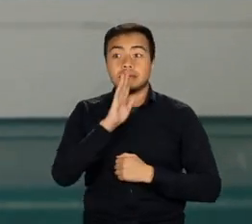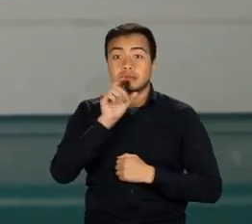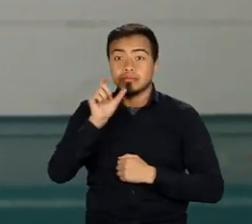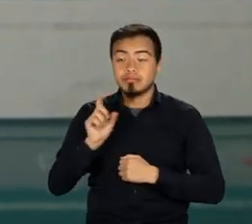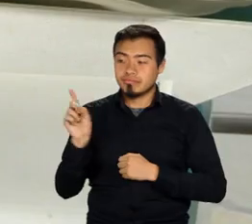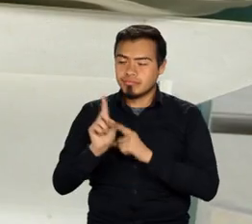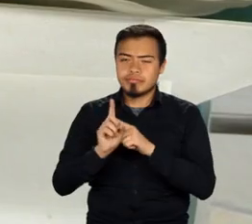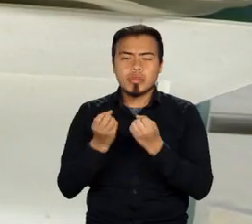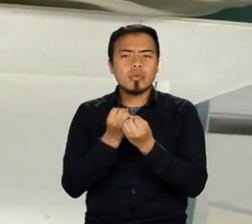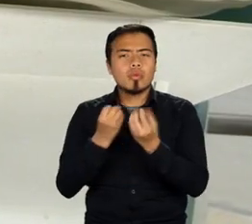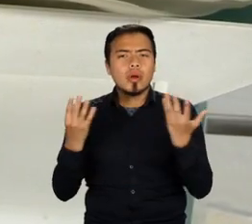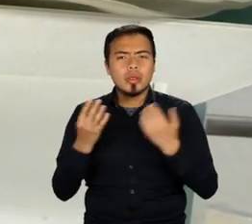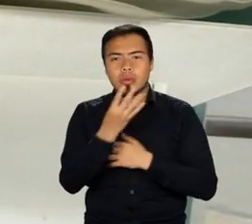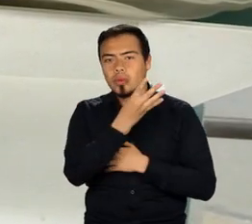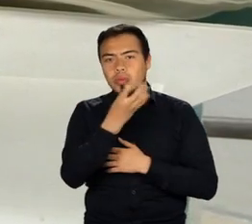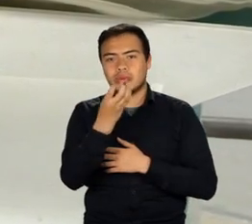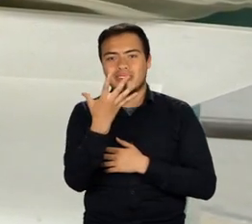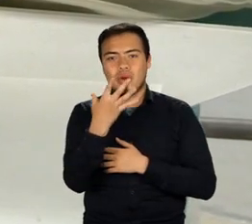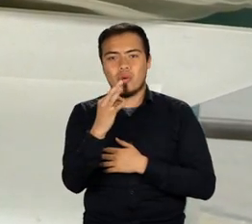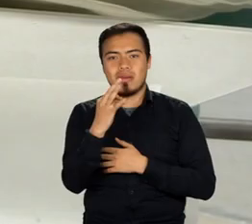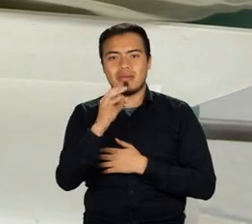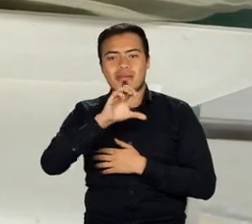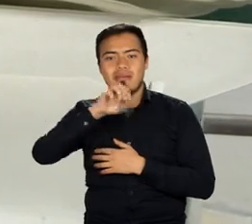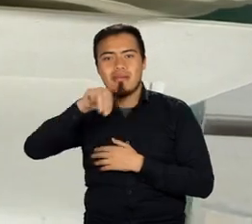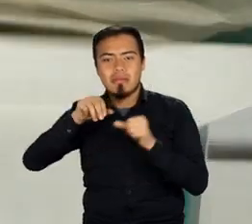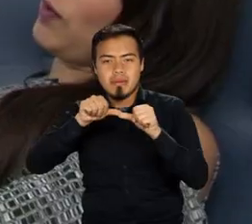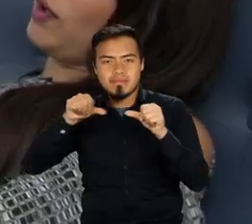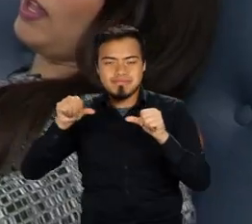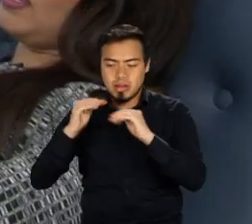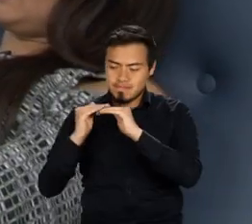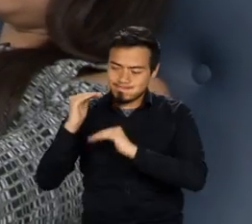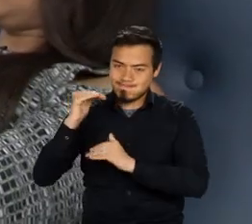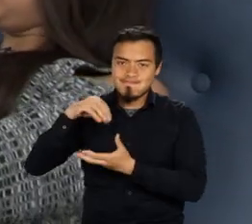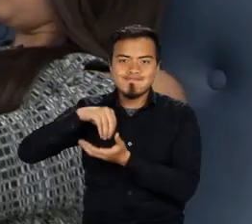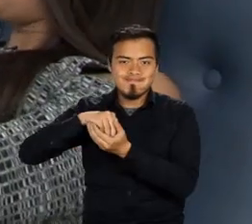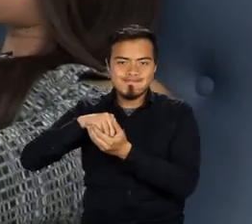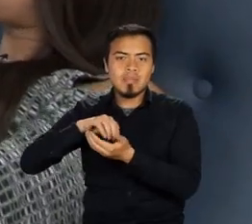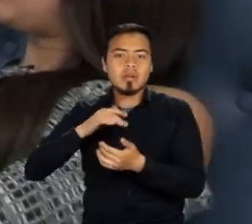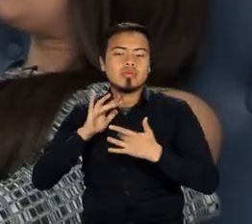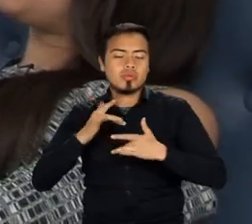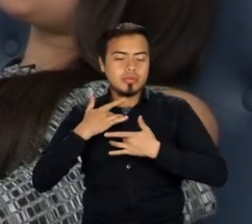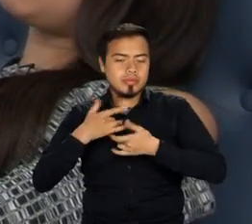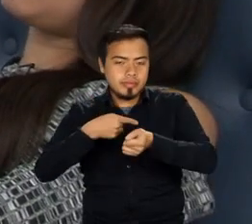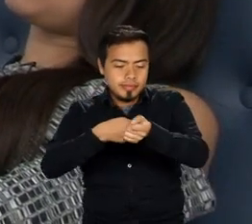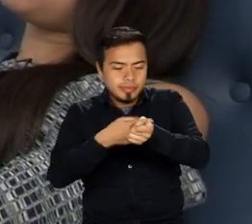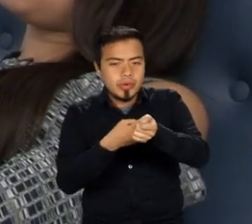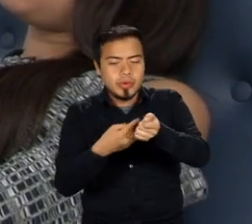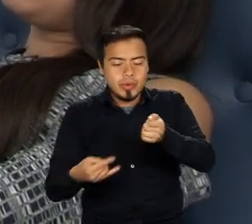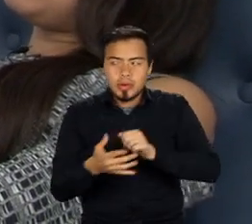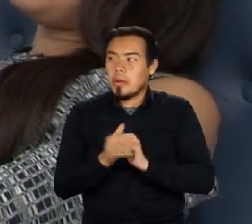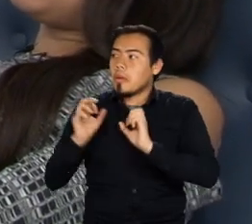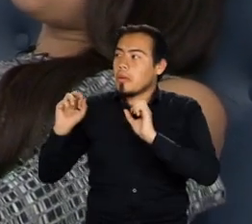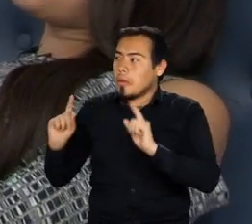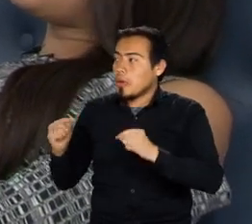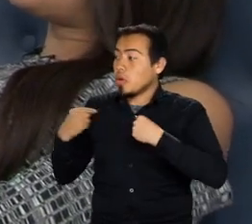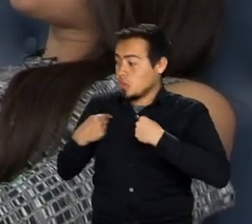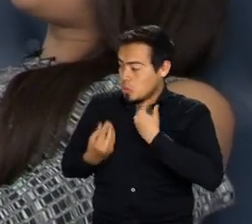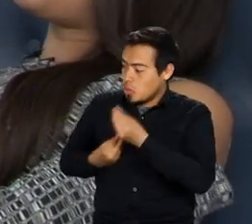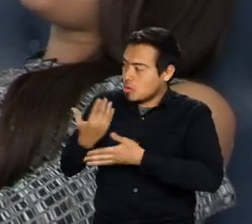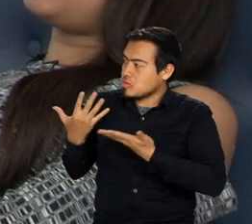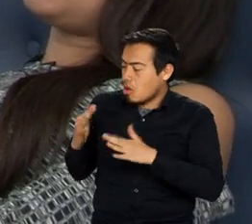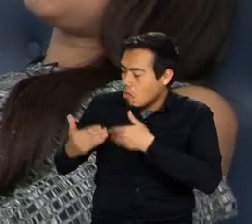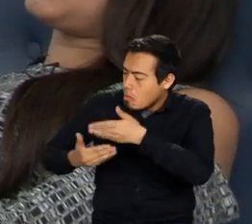dona 450 centímetros de sangre. Bueno, jefe, como yo ya estoy en el procedimiento, ¿tengo